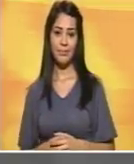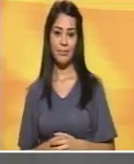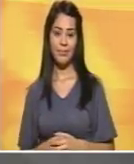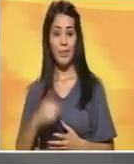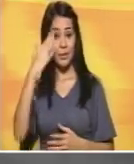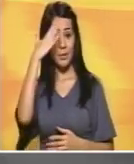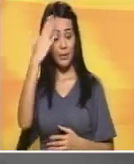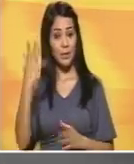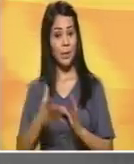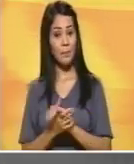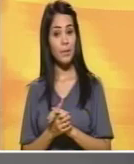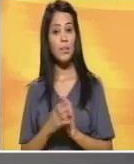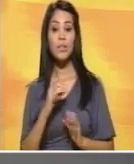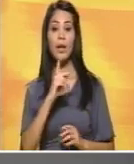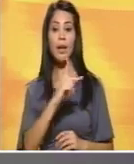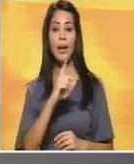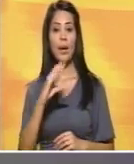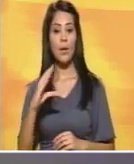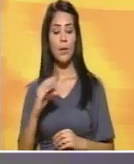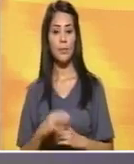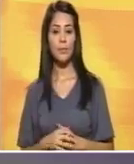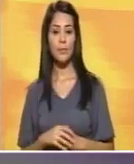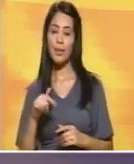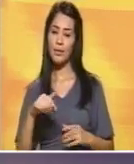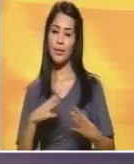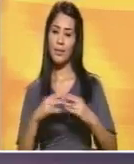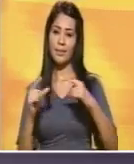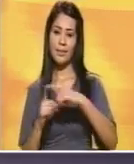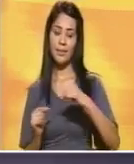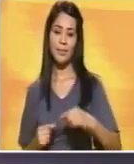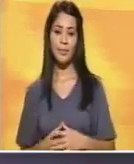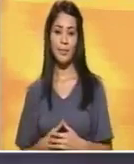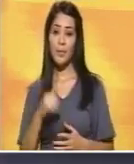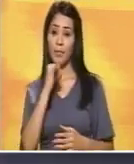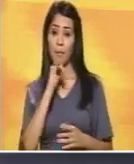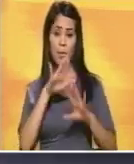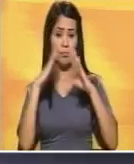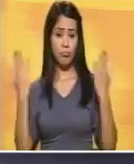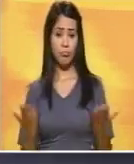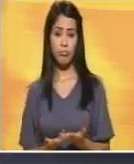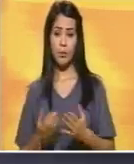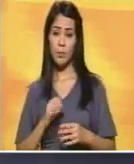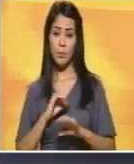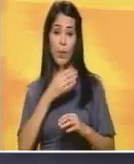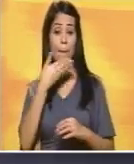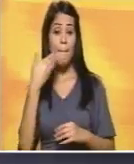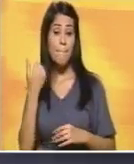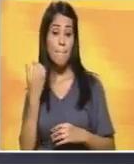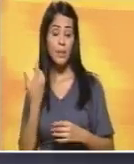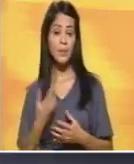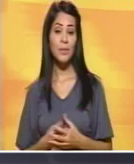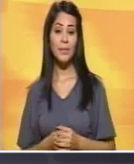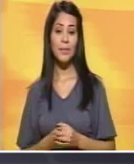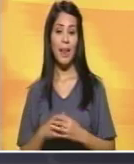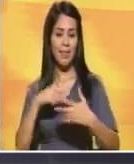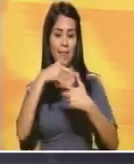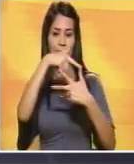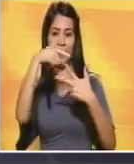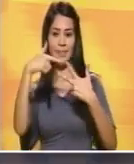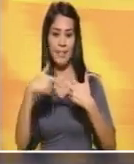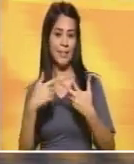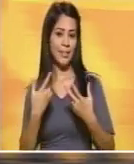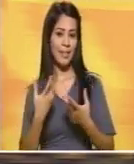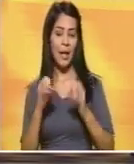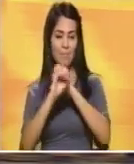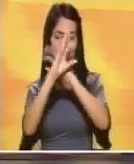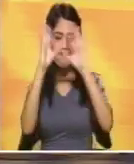Hola, ¿qué tal amigos? Soy Karelis Cuadros y esto es Estrenos y Estrellas. Iniciamos las noticias del mundo del espectáculo con los mejores momentos de la tercera edición de La Magia de